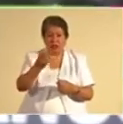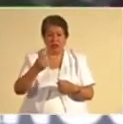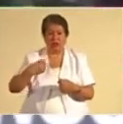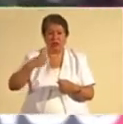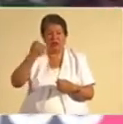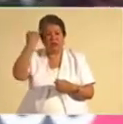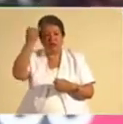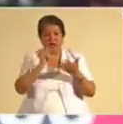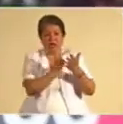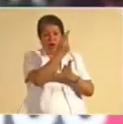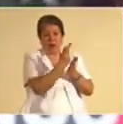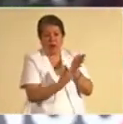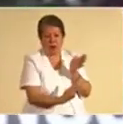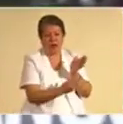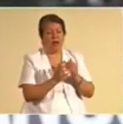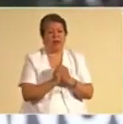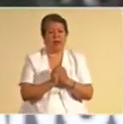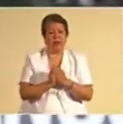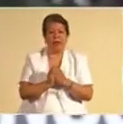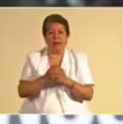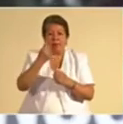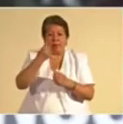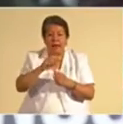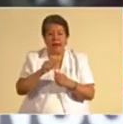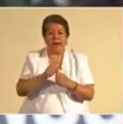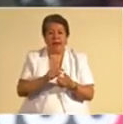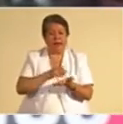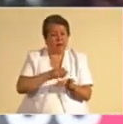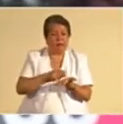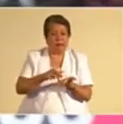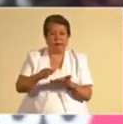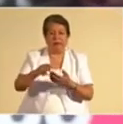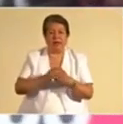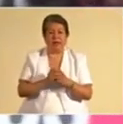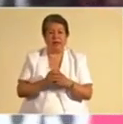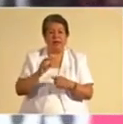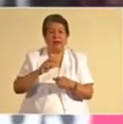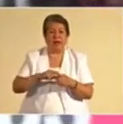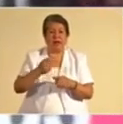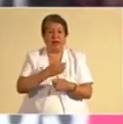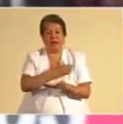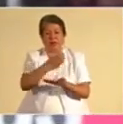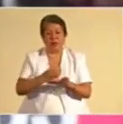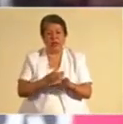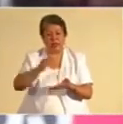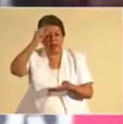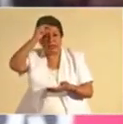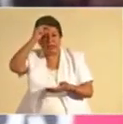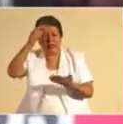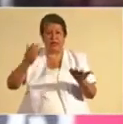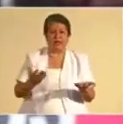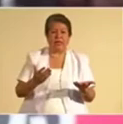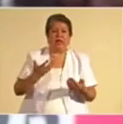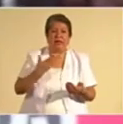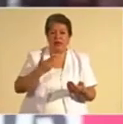gobierno, un gobierno innovador para transitar a una ciudad inteligente y tener